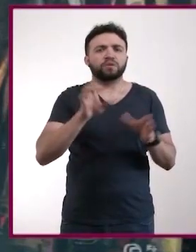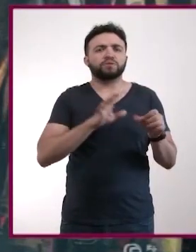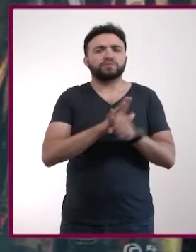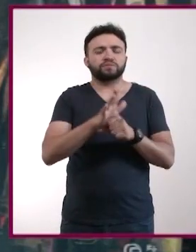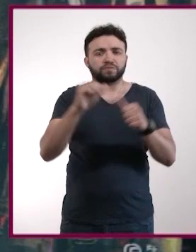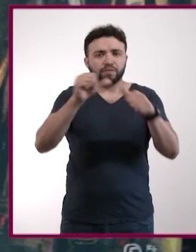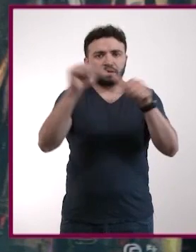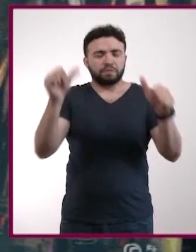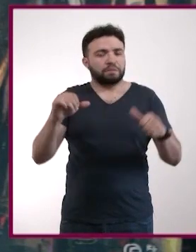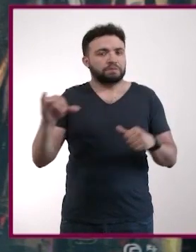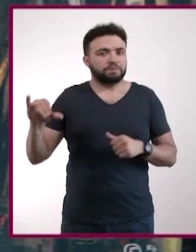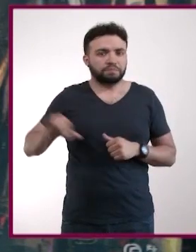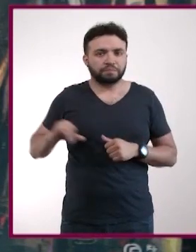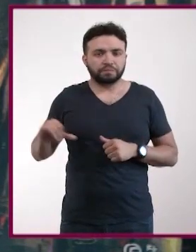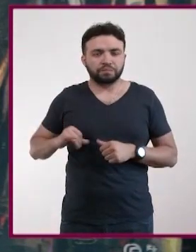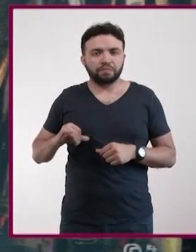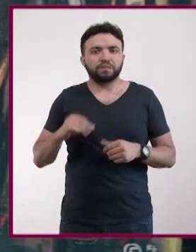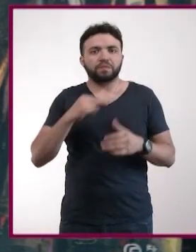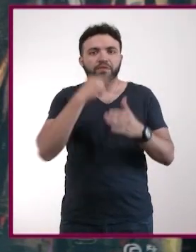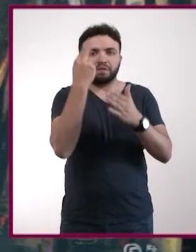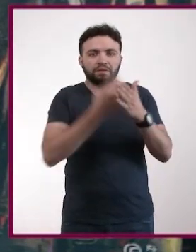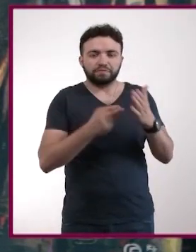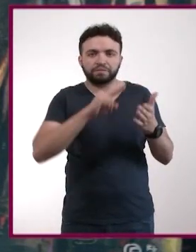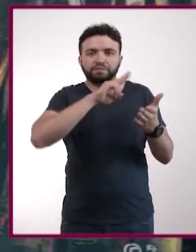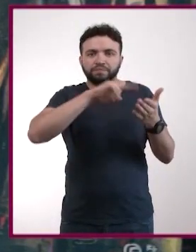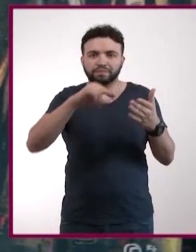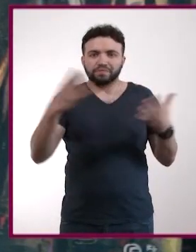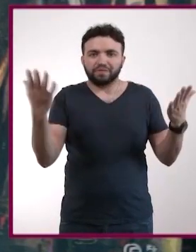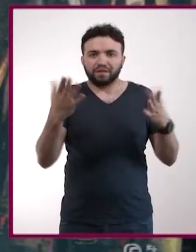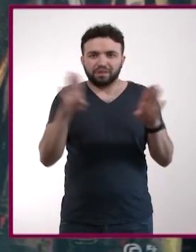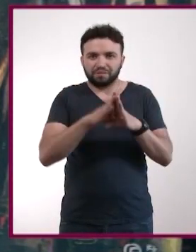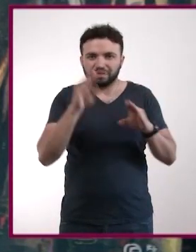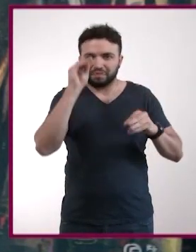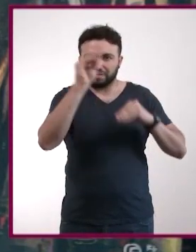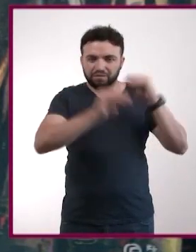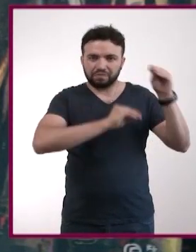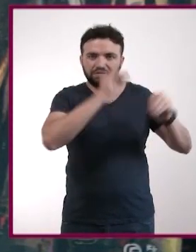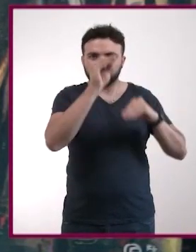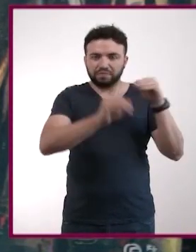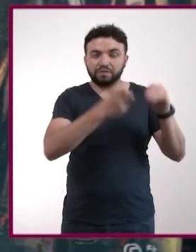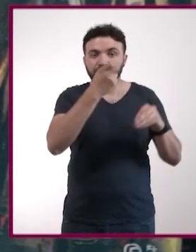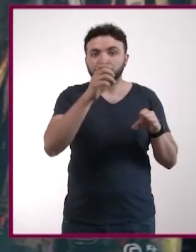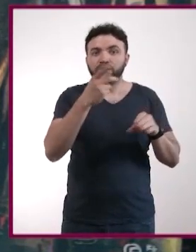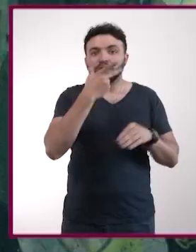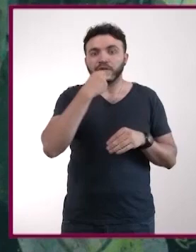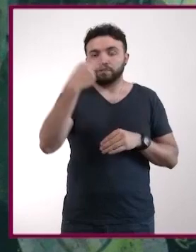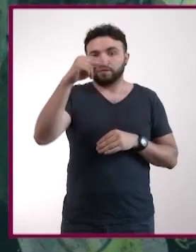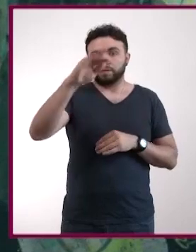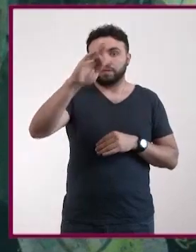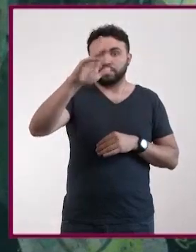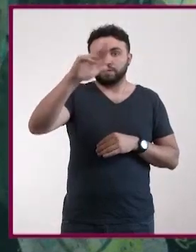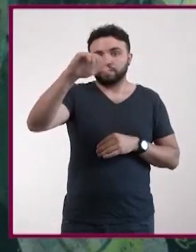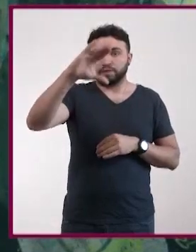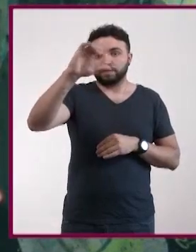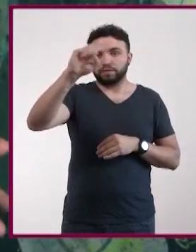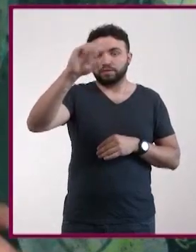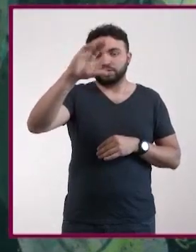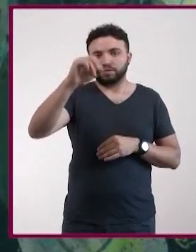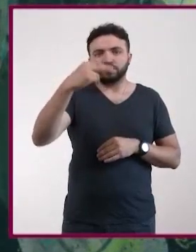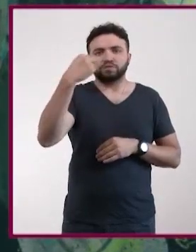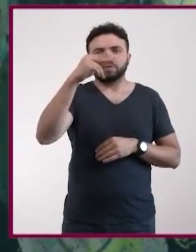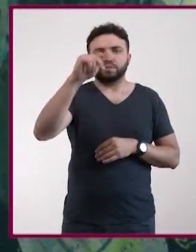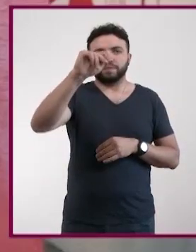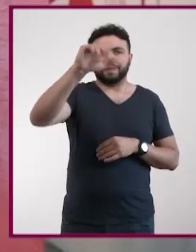un artista muy interesante que dibuja, pinta y hace instalaciones. Se trata de Francisco Fernández, mejor conocido como